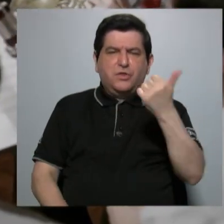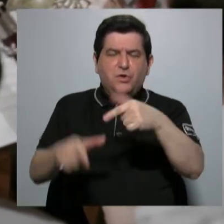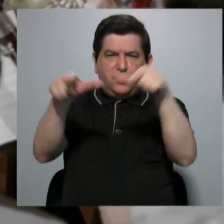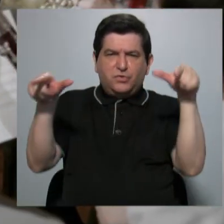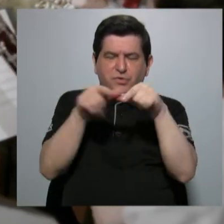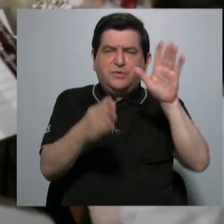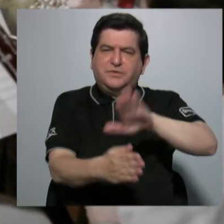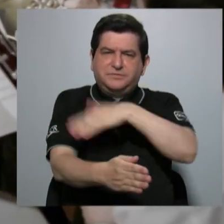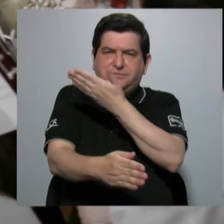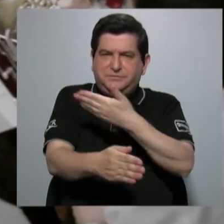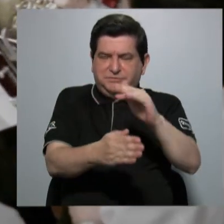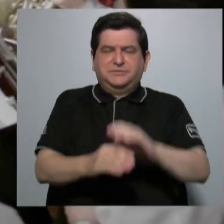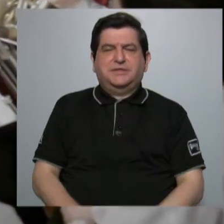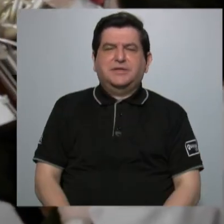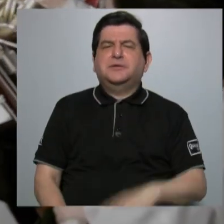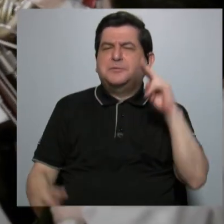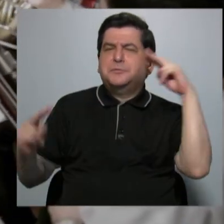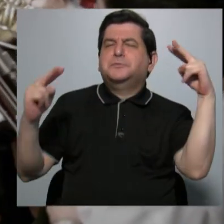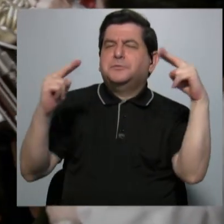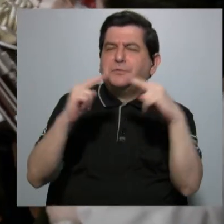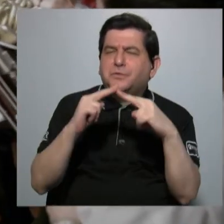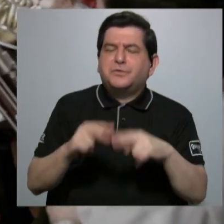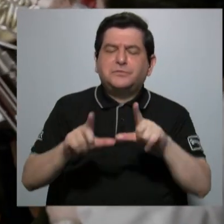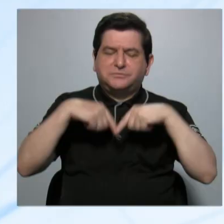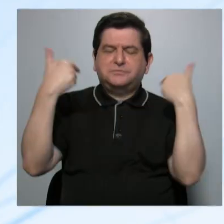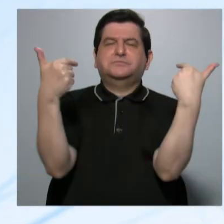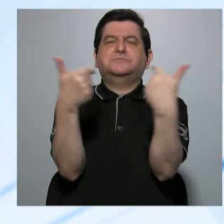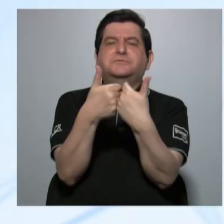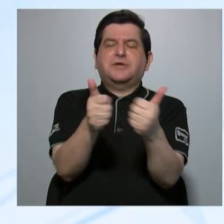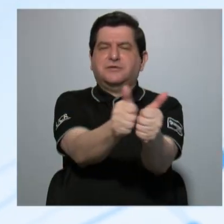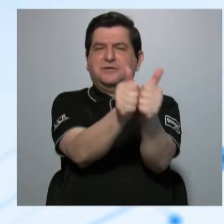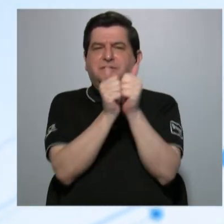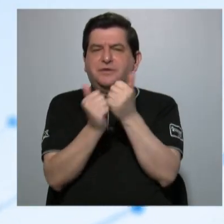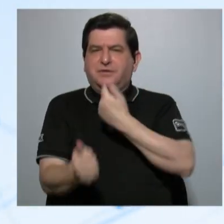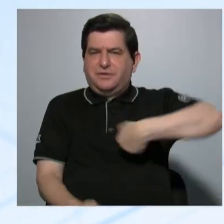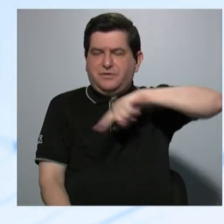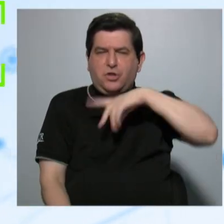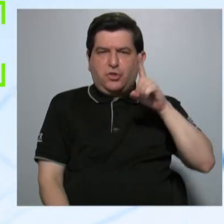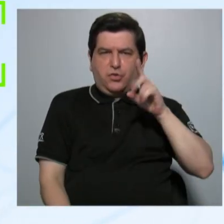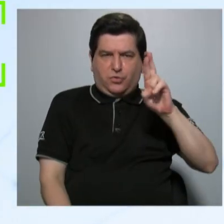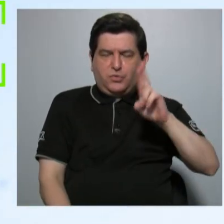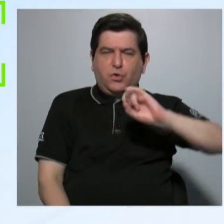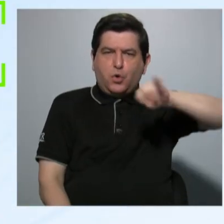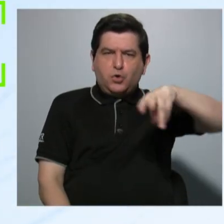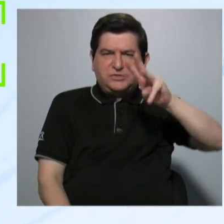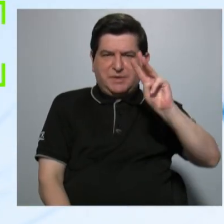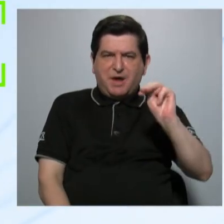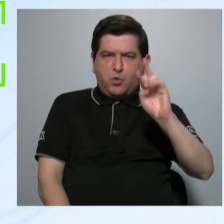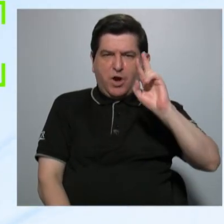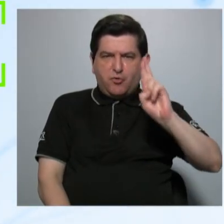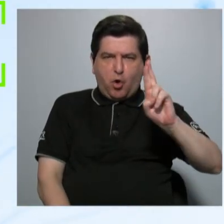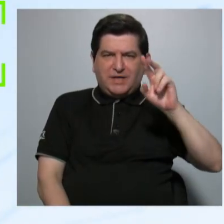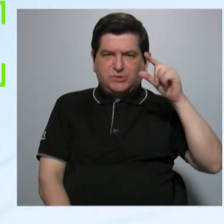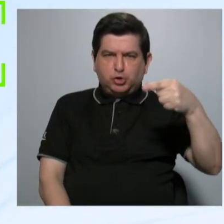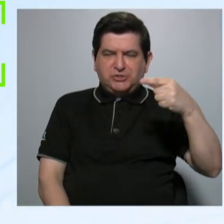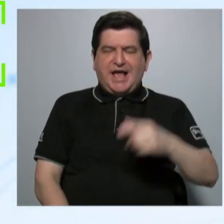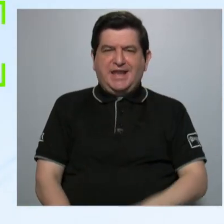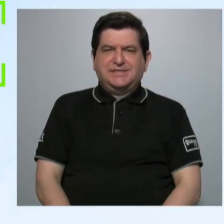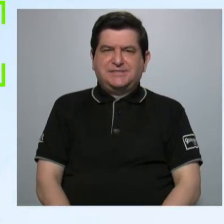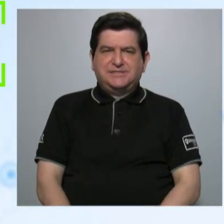otras latitudes. Y para conocer más sobre este grupo, nos acompaña el doctor José Manuel Rojas